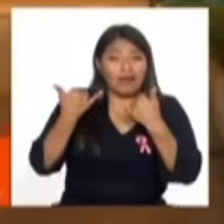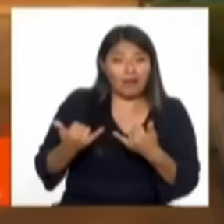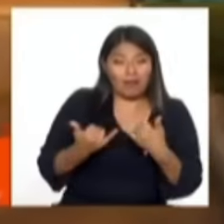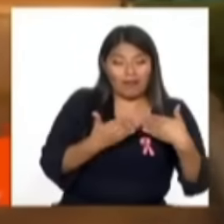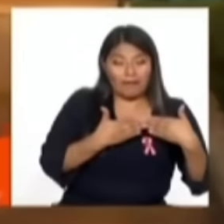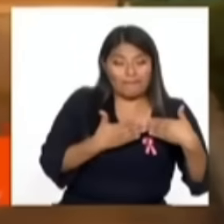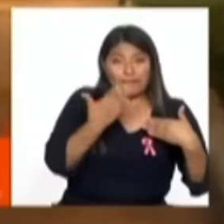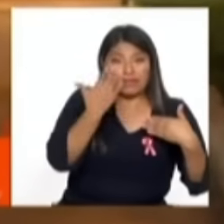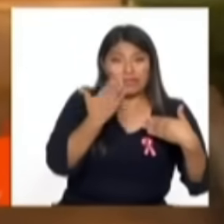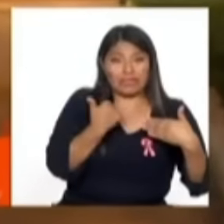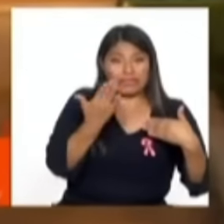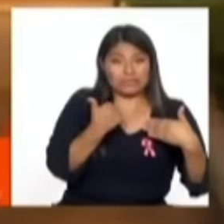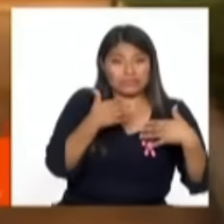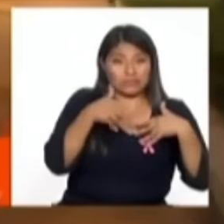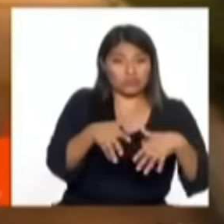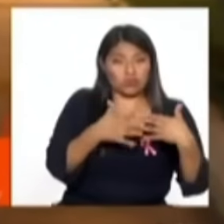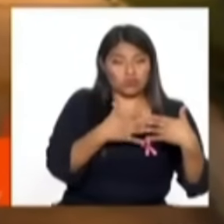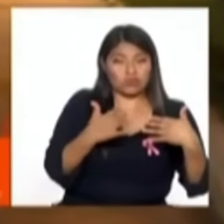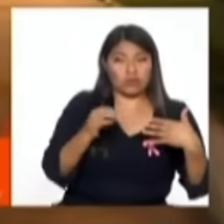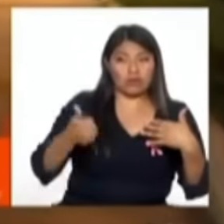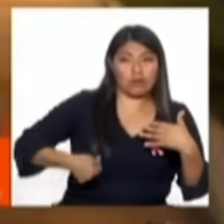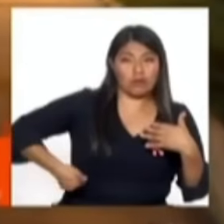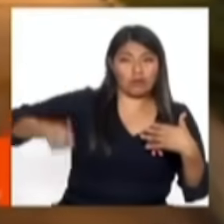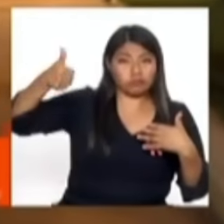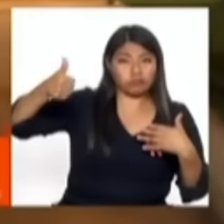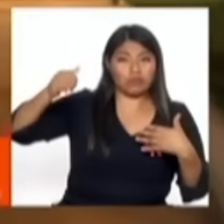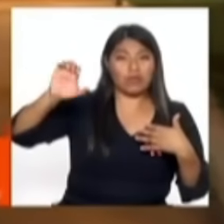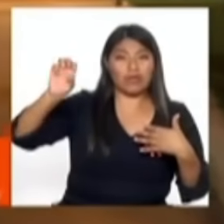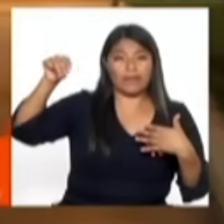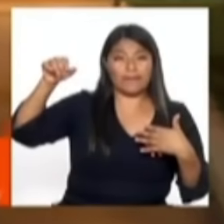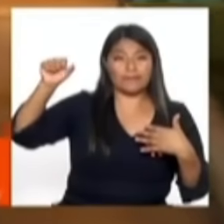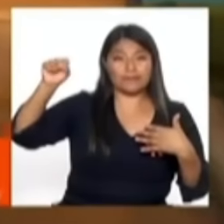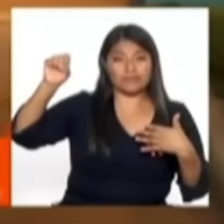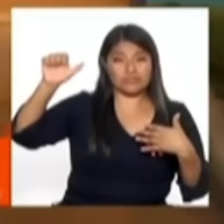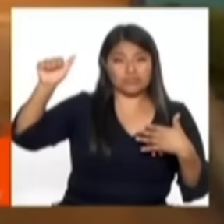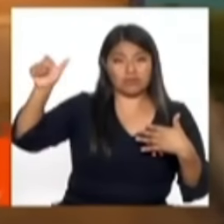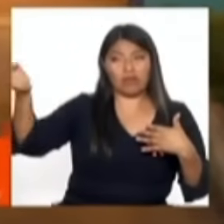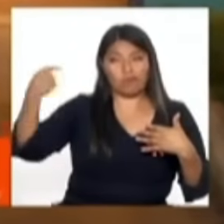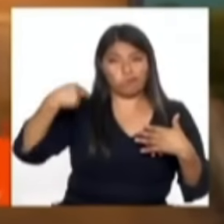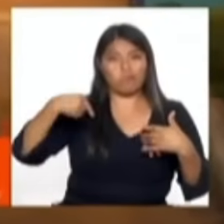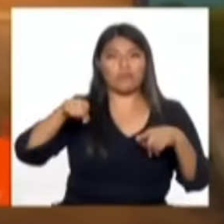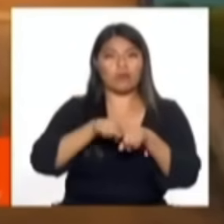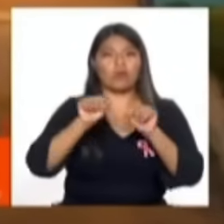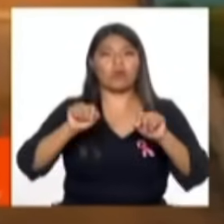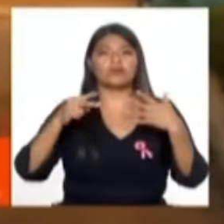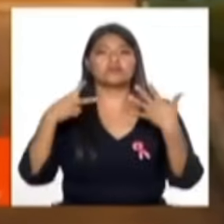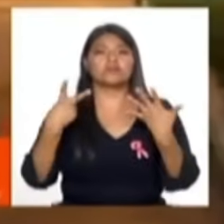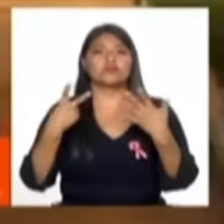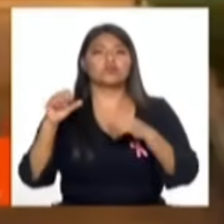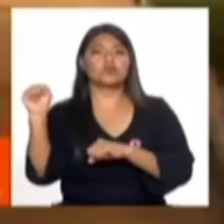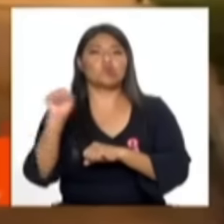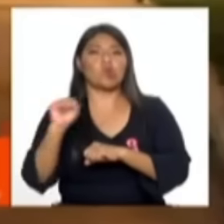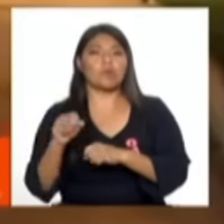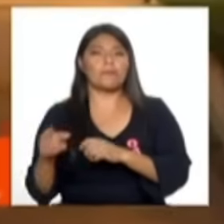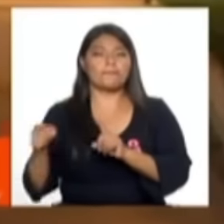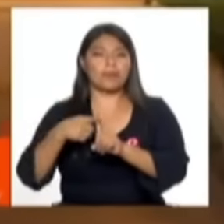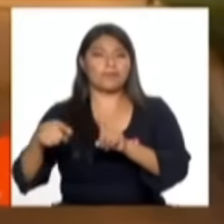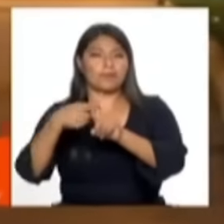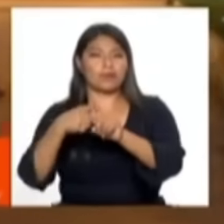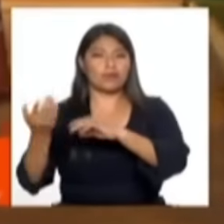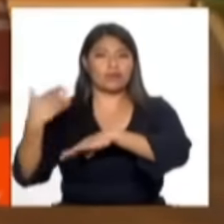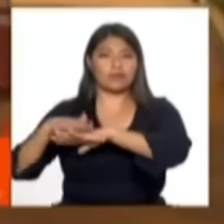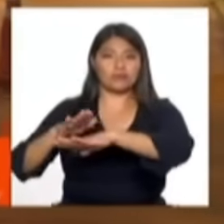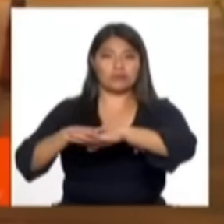15, la empresa EMSA, que es la empresa operadora, quiere cobrar 7 soles al producto que pagamos